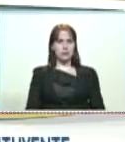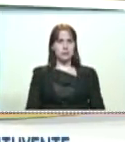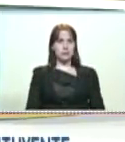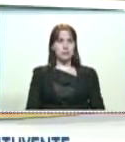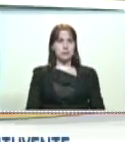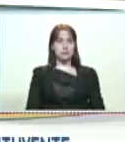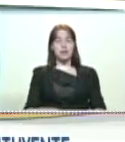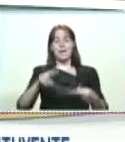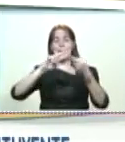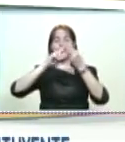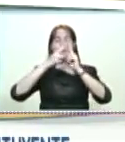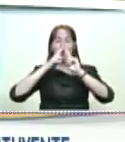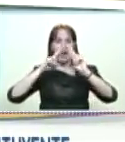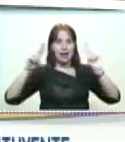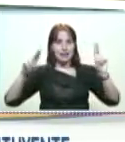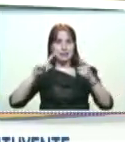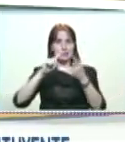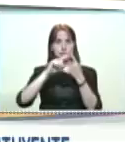Paz.